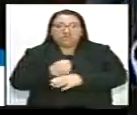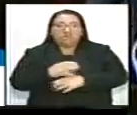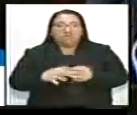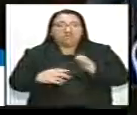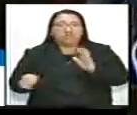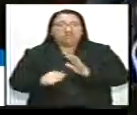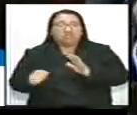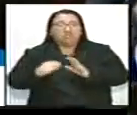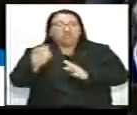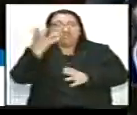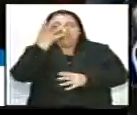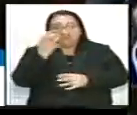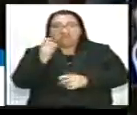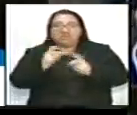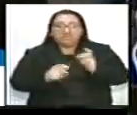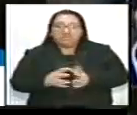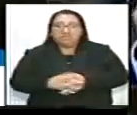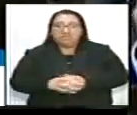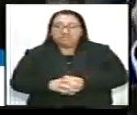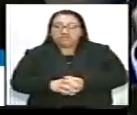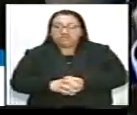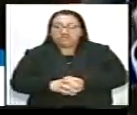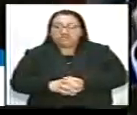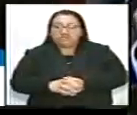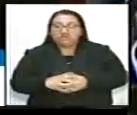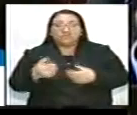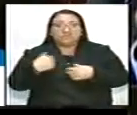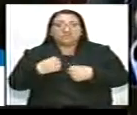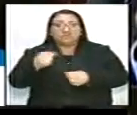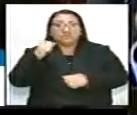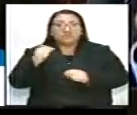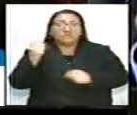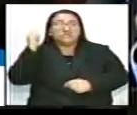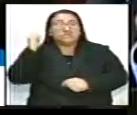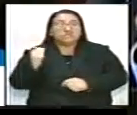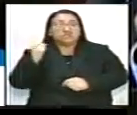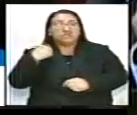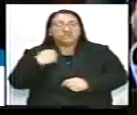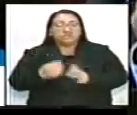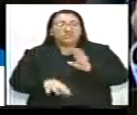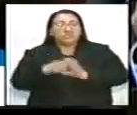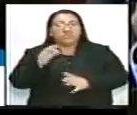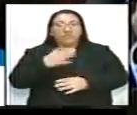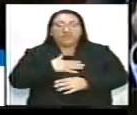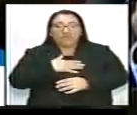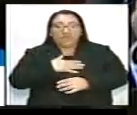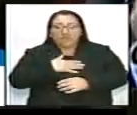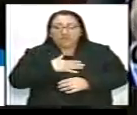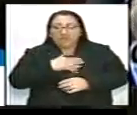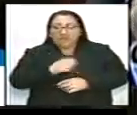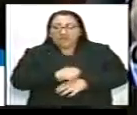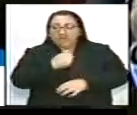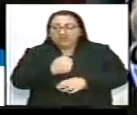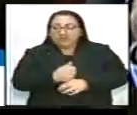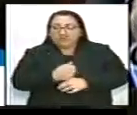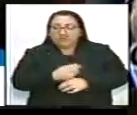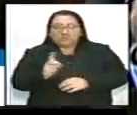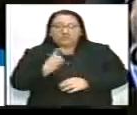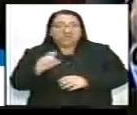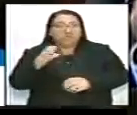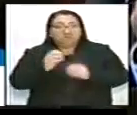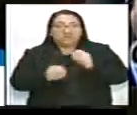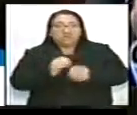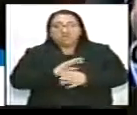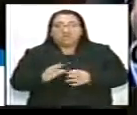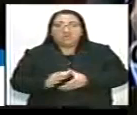de la población, que sí va a tener, y sí va a tener derecho de protestar, porque yo elegí a mis autoridades y no están resolviendo